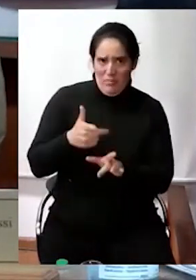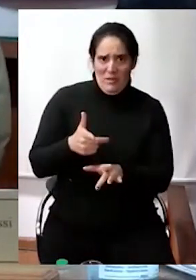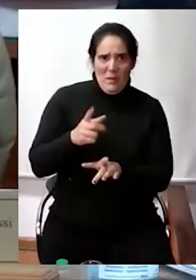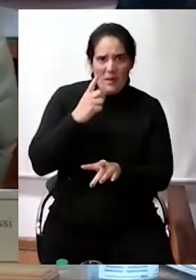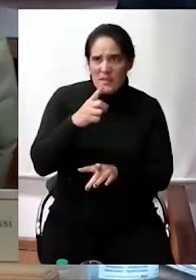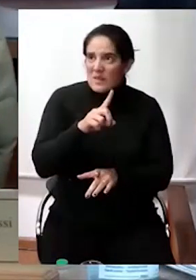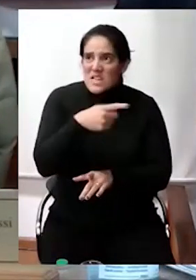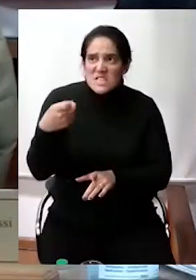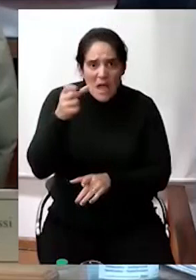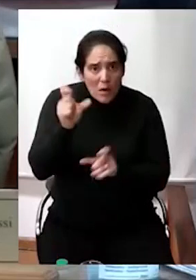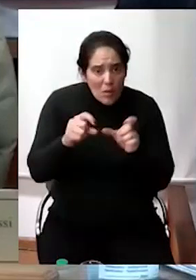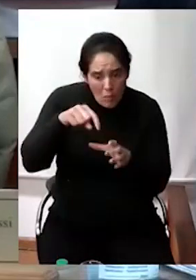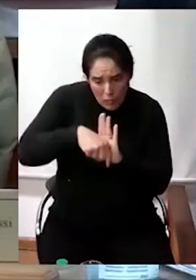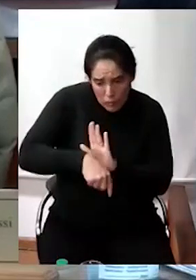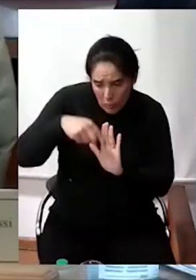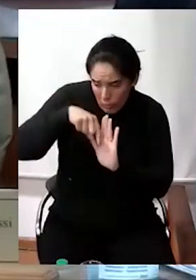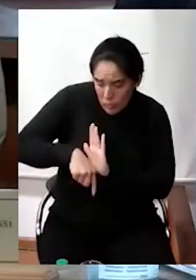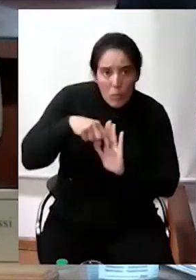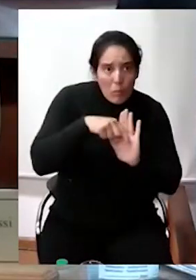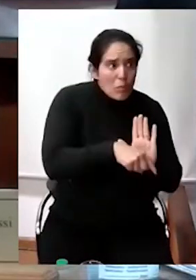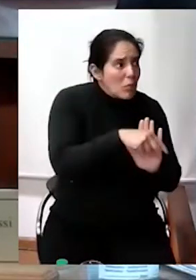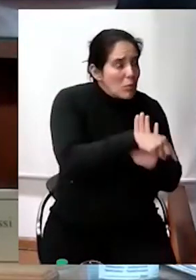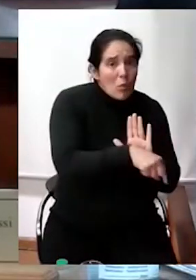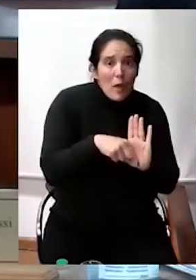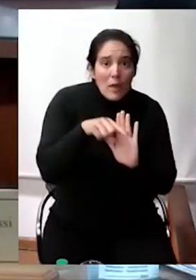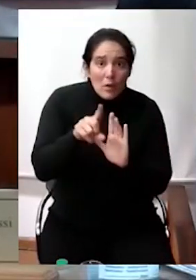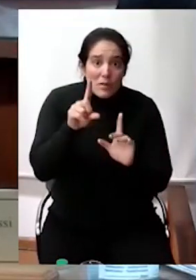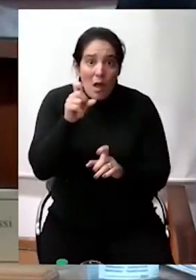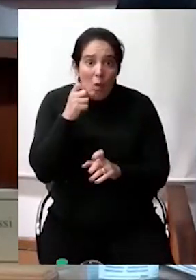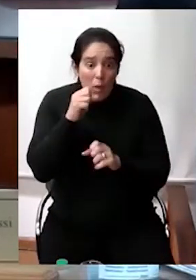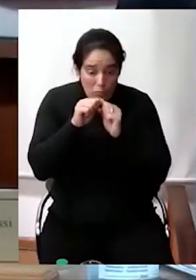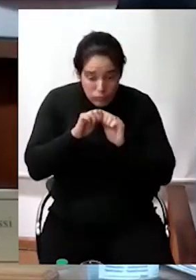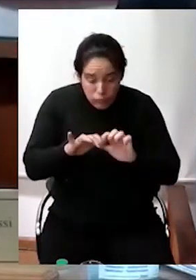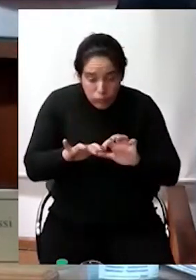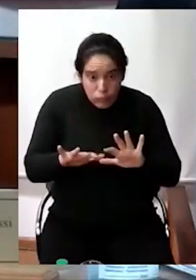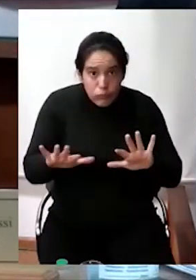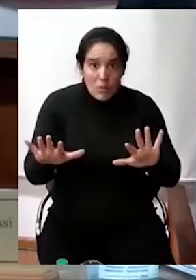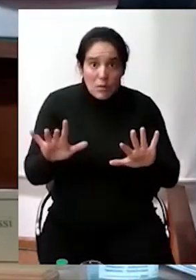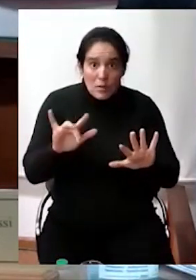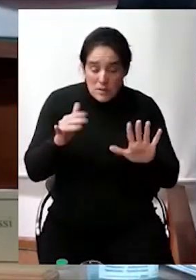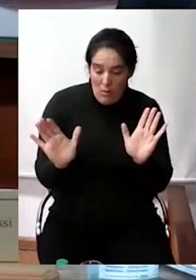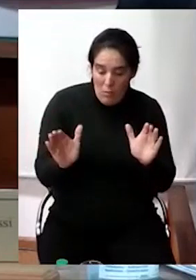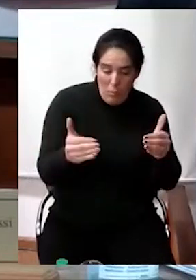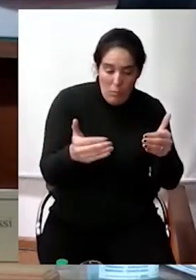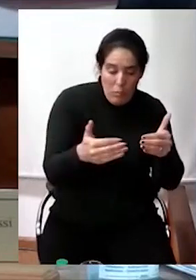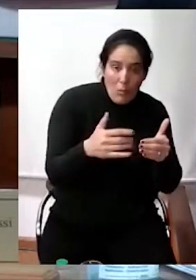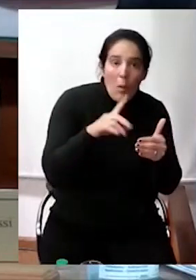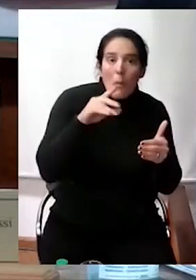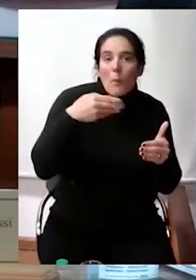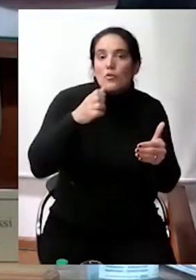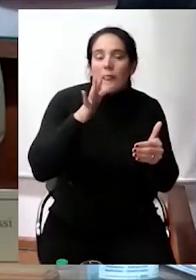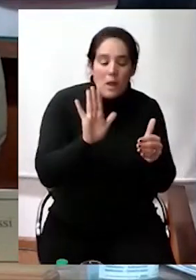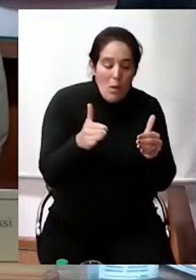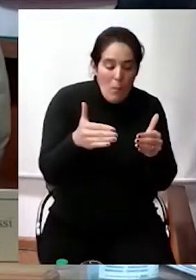100 que con esa agua se iba a alimentar el el dick se había formado en bu en tal